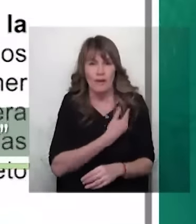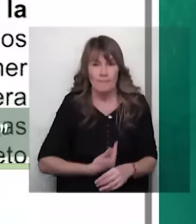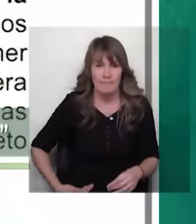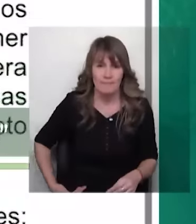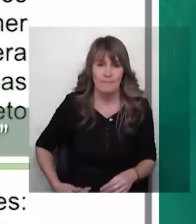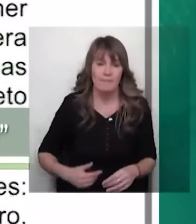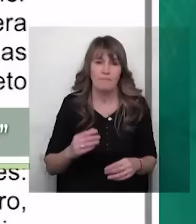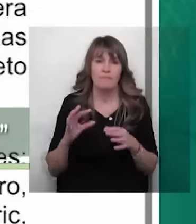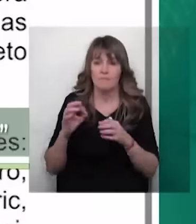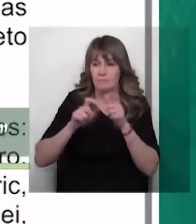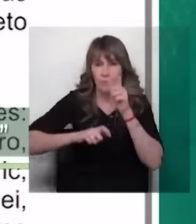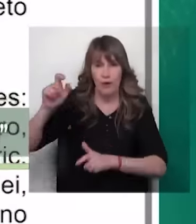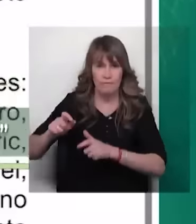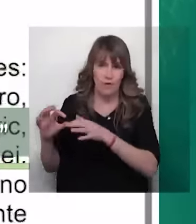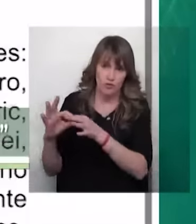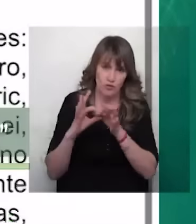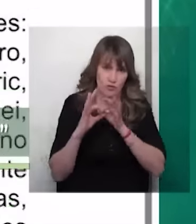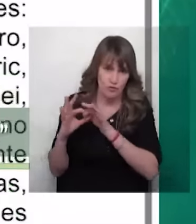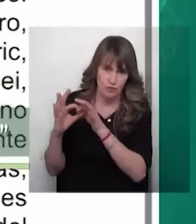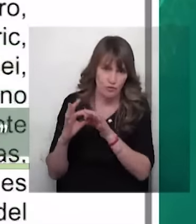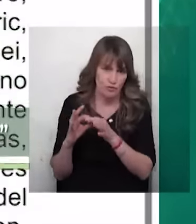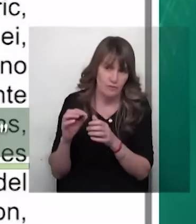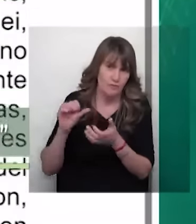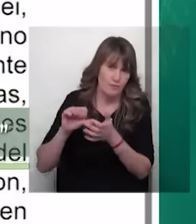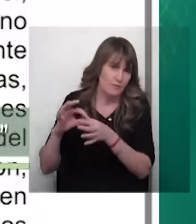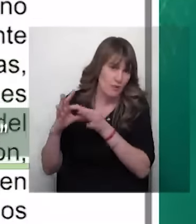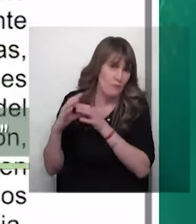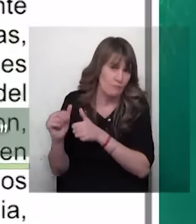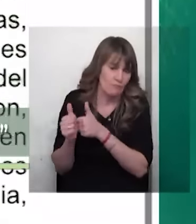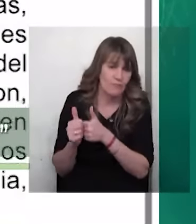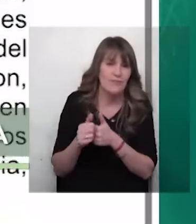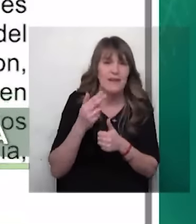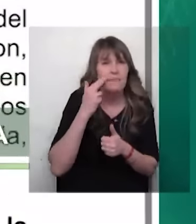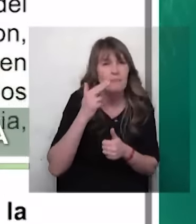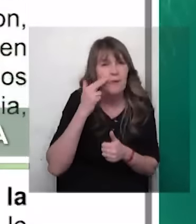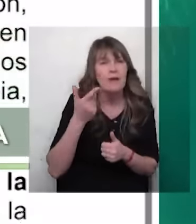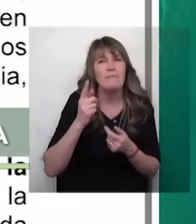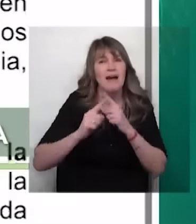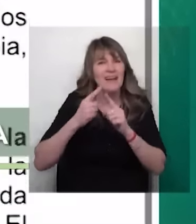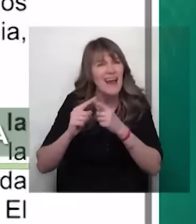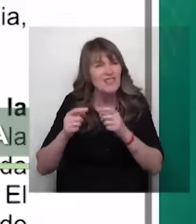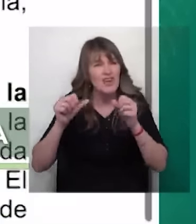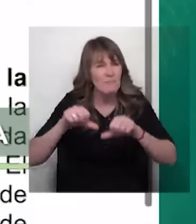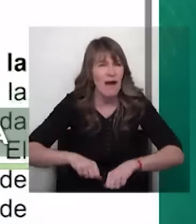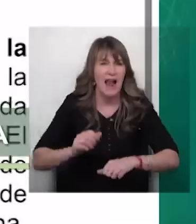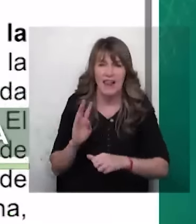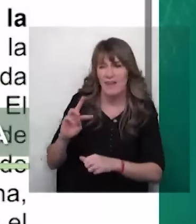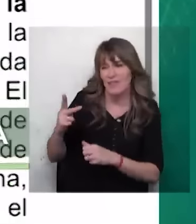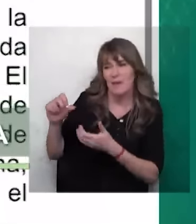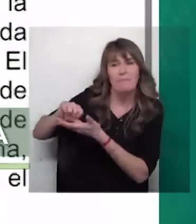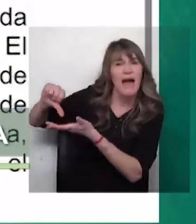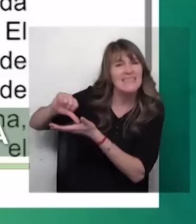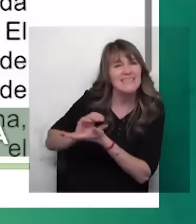quees entan además dice que ello genera potenciales afectaciones a las relaciones bilaterales comerciales y de amistad con esos